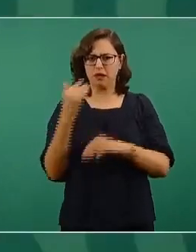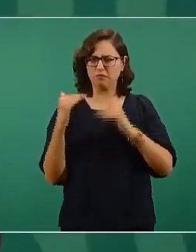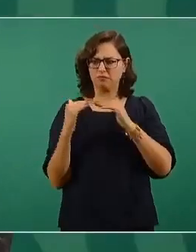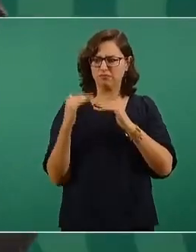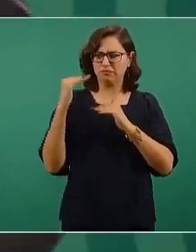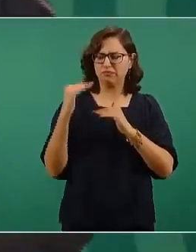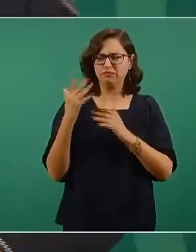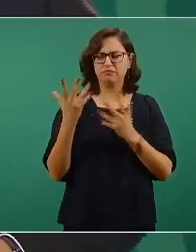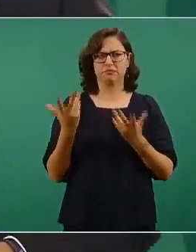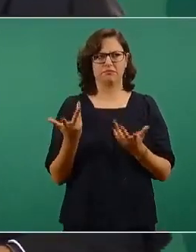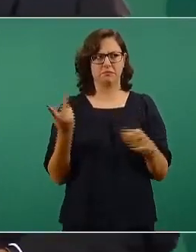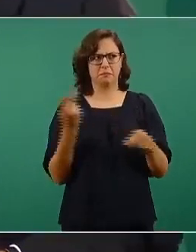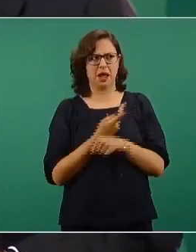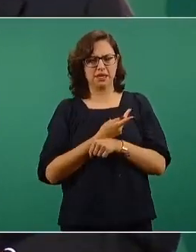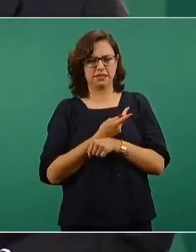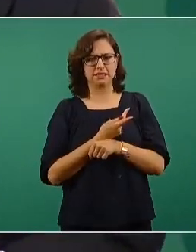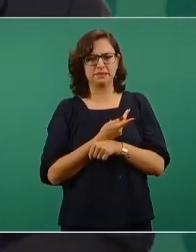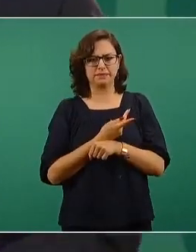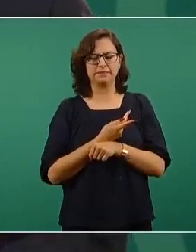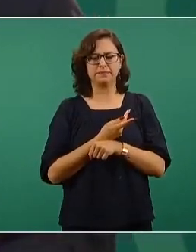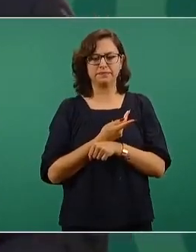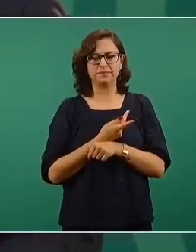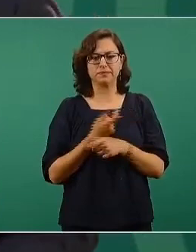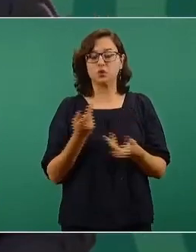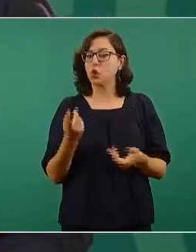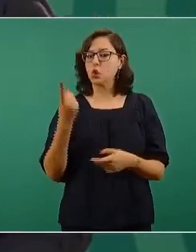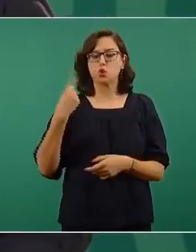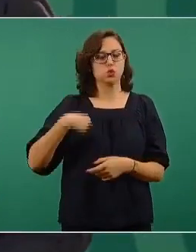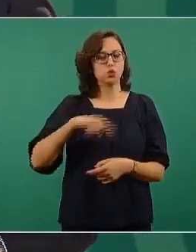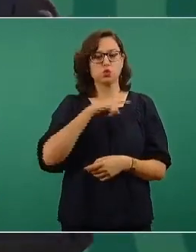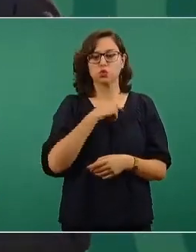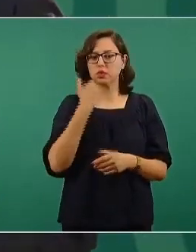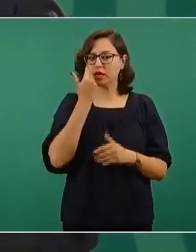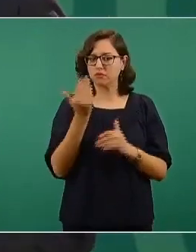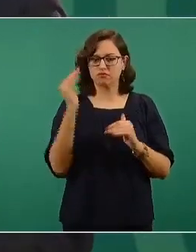Nosotros queremos que se mantenga